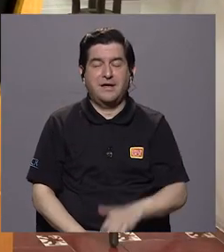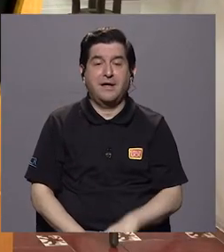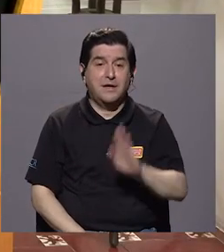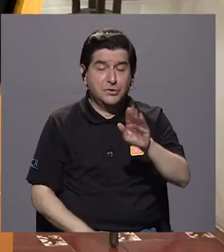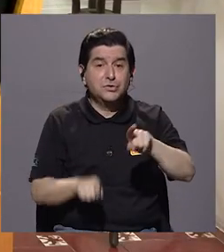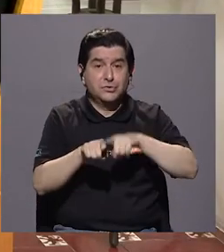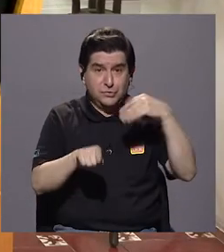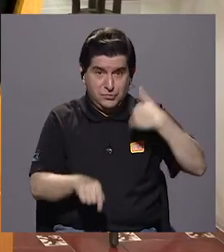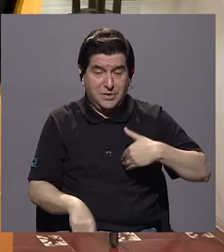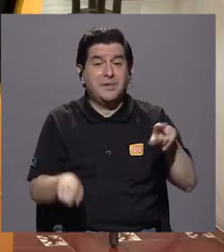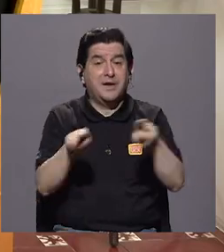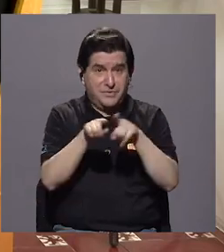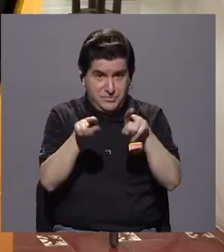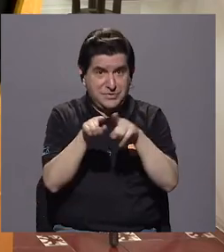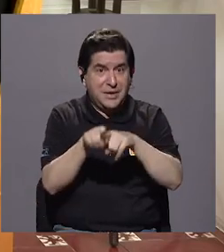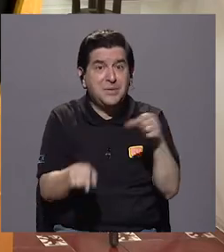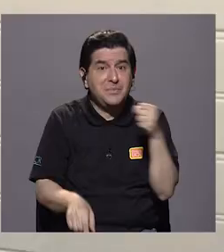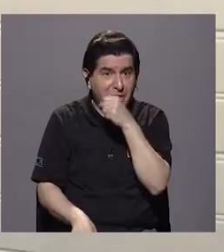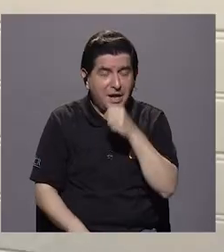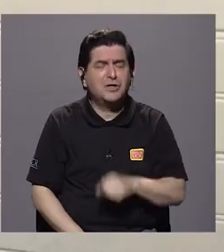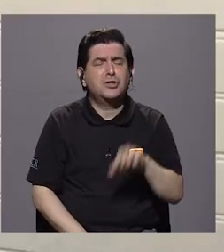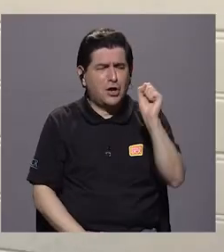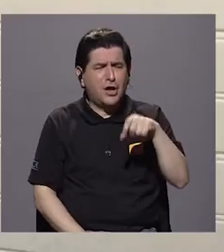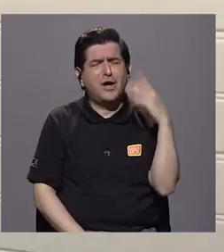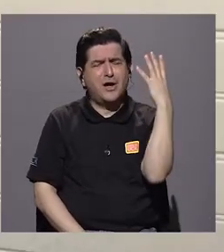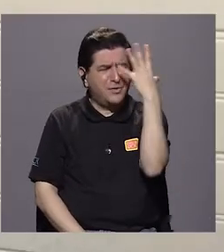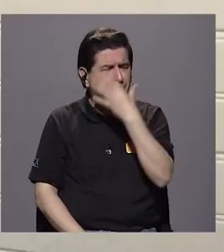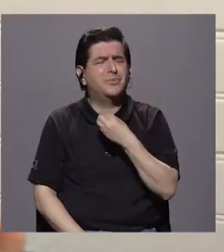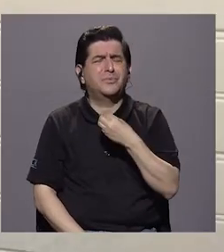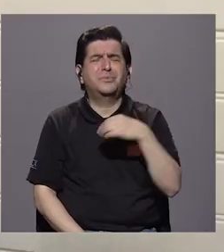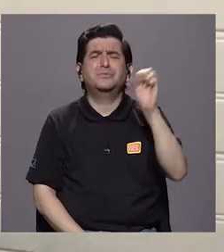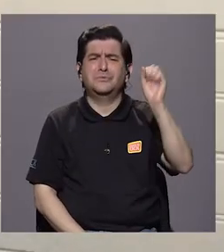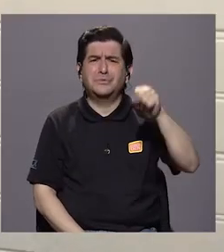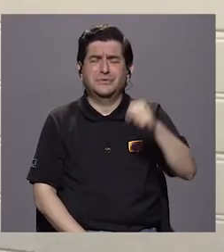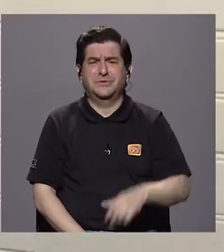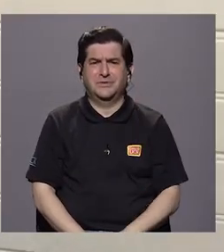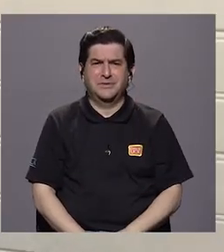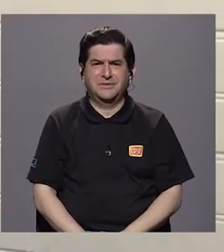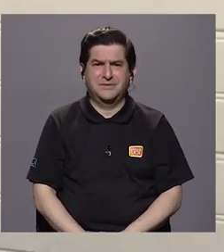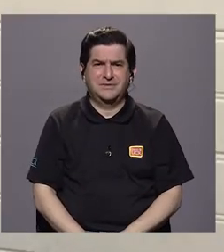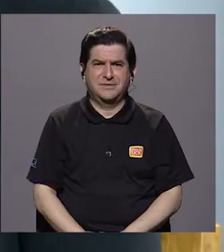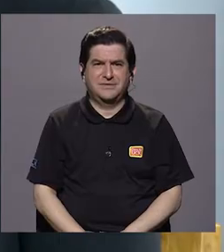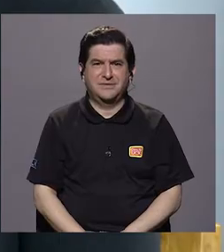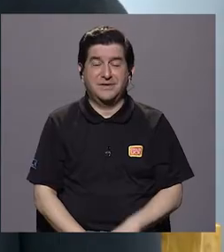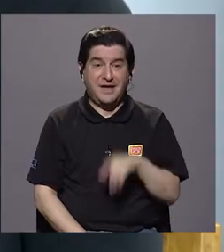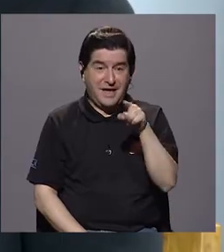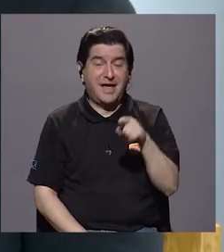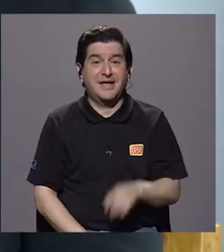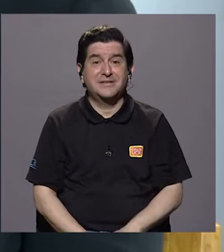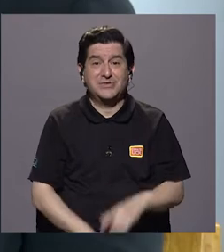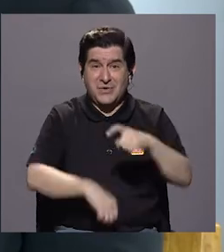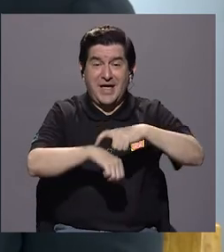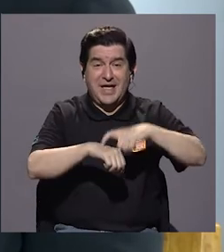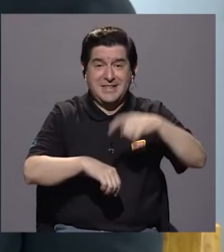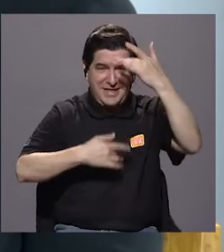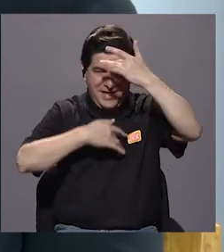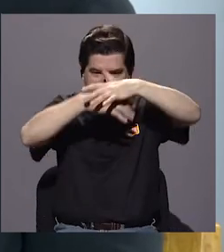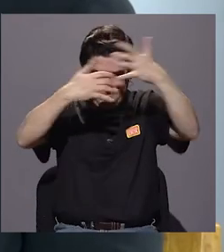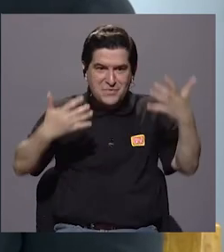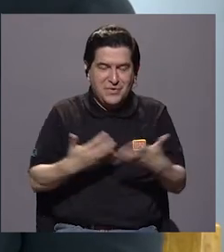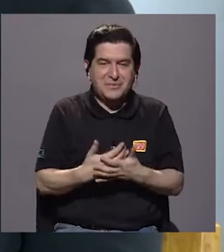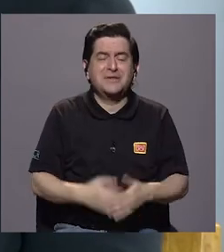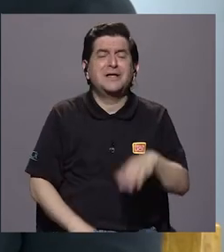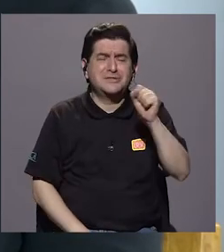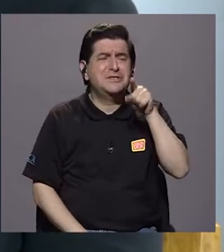bien. Sí, mis hermanos cantan lindísimo. Sí, yo. Eso le suspendió la pandemia. Con la pandemia que hicimos allá,